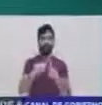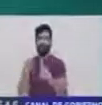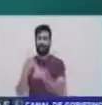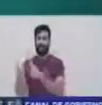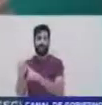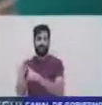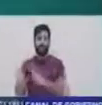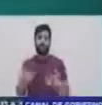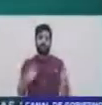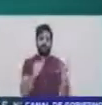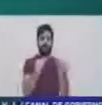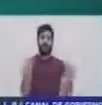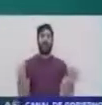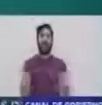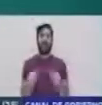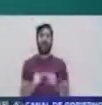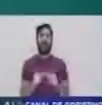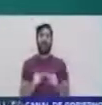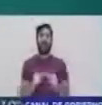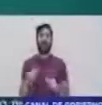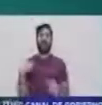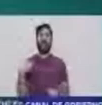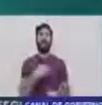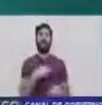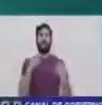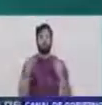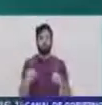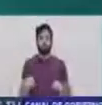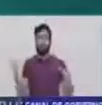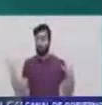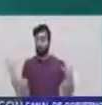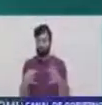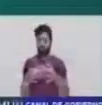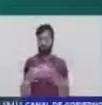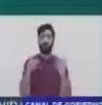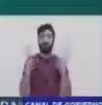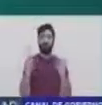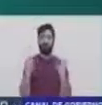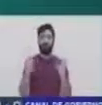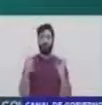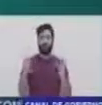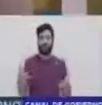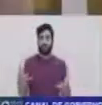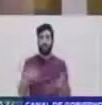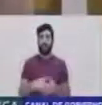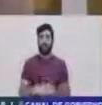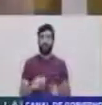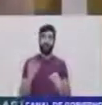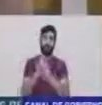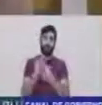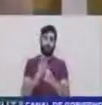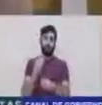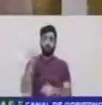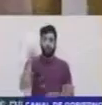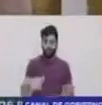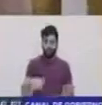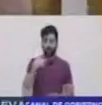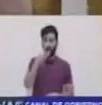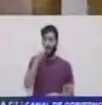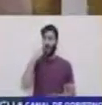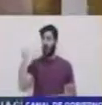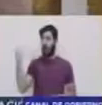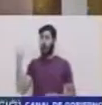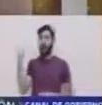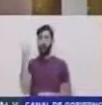caso, entre la diversidad y en la gama de áreas que tenemos, pues podemos incorporar este tema. Bueno, incluso el hecho que nosotras en